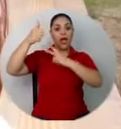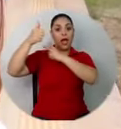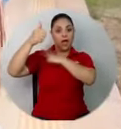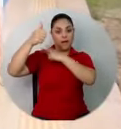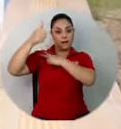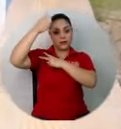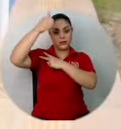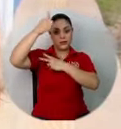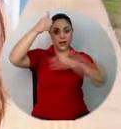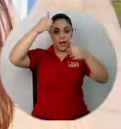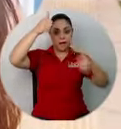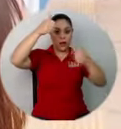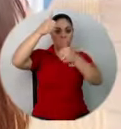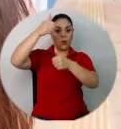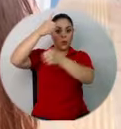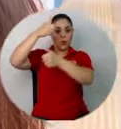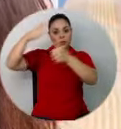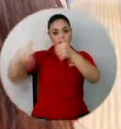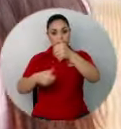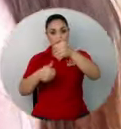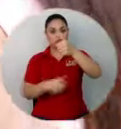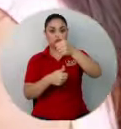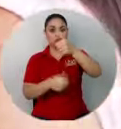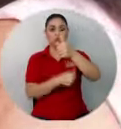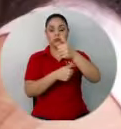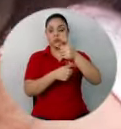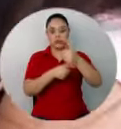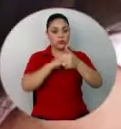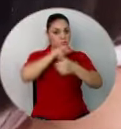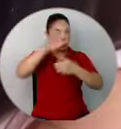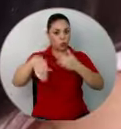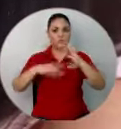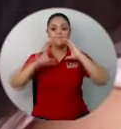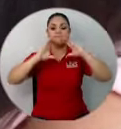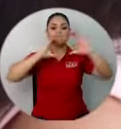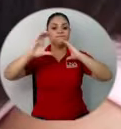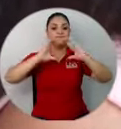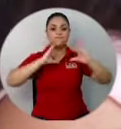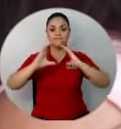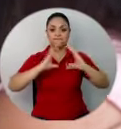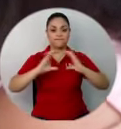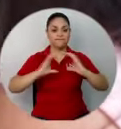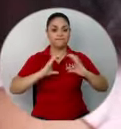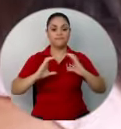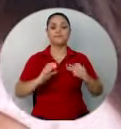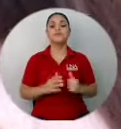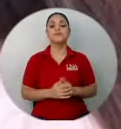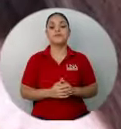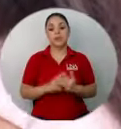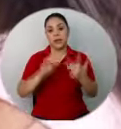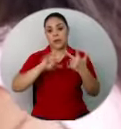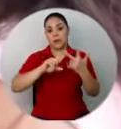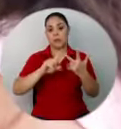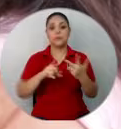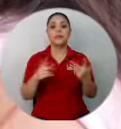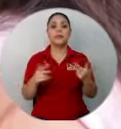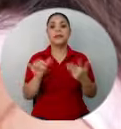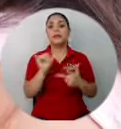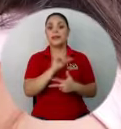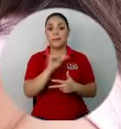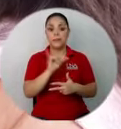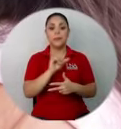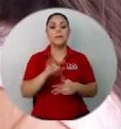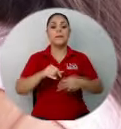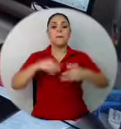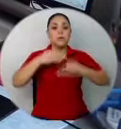jerarquías hacia abajo, de abajo hacia los mandos altos. Procesos tan importantes